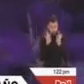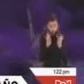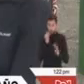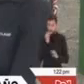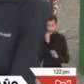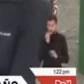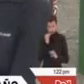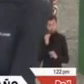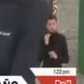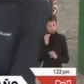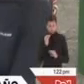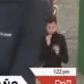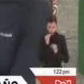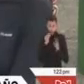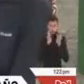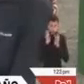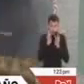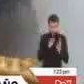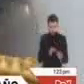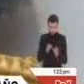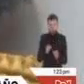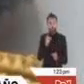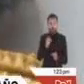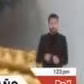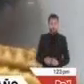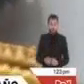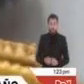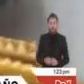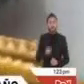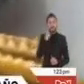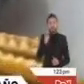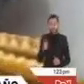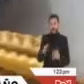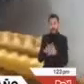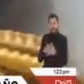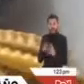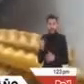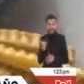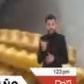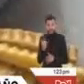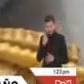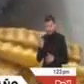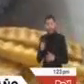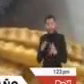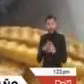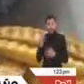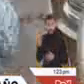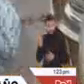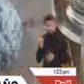en alimentación, en comida. Por lo menos el arroz azul que se comieron ahí con